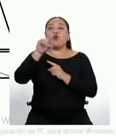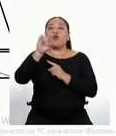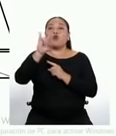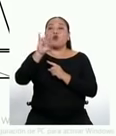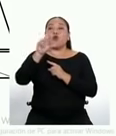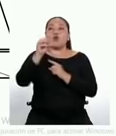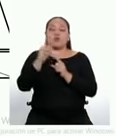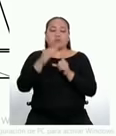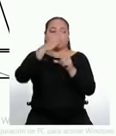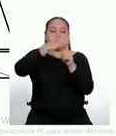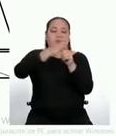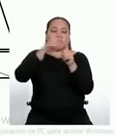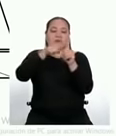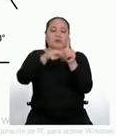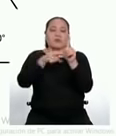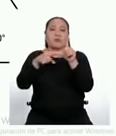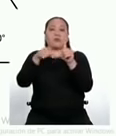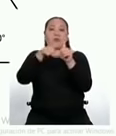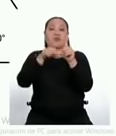ángulo de 90 grados.